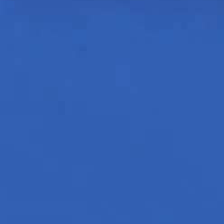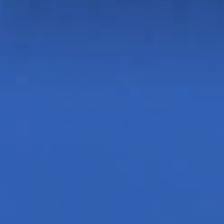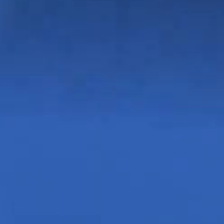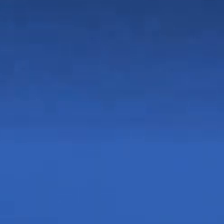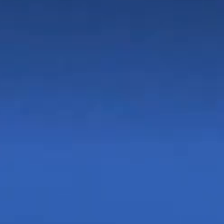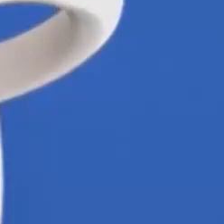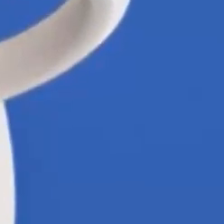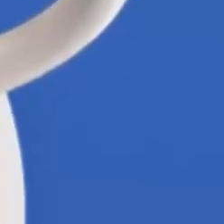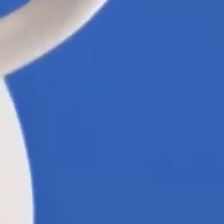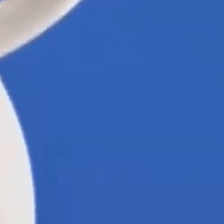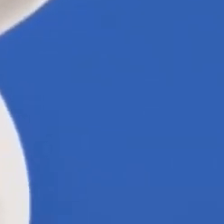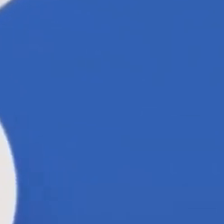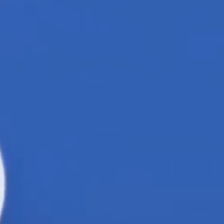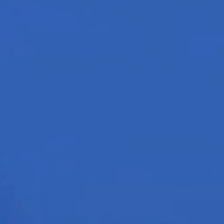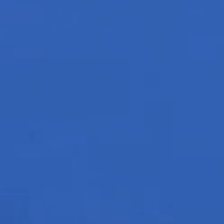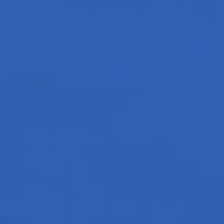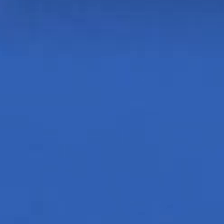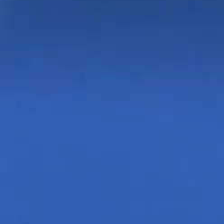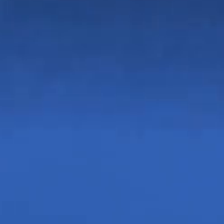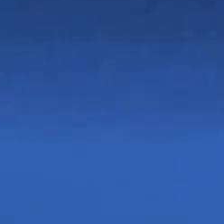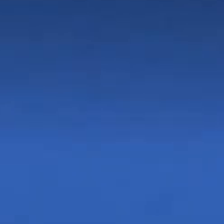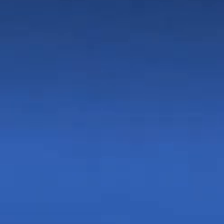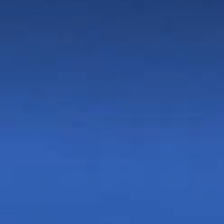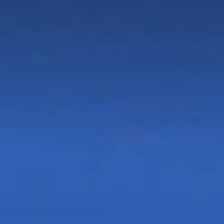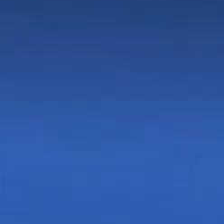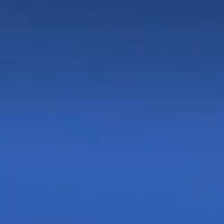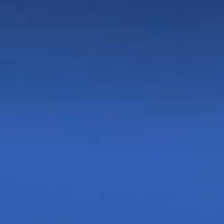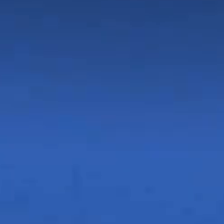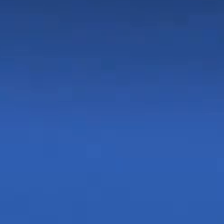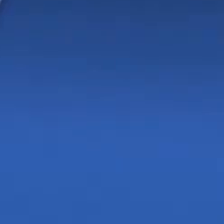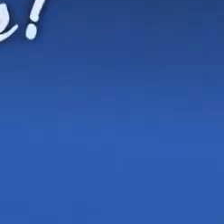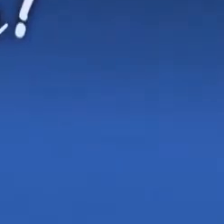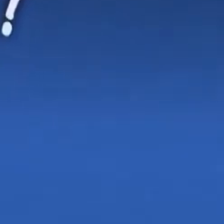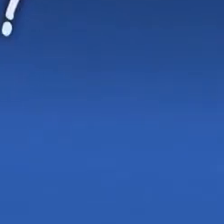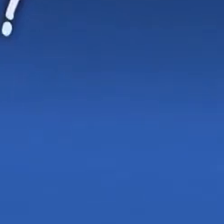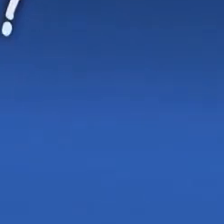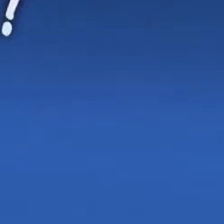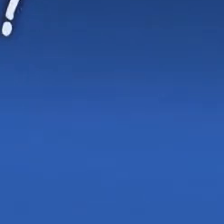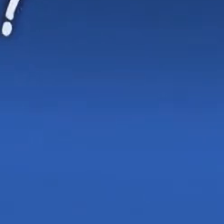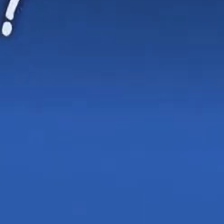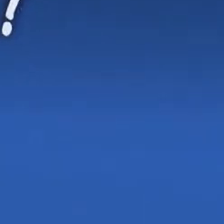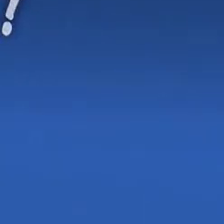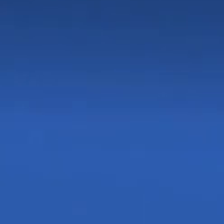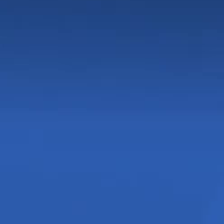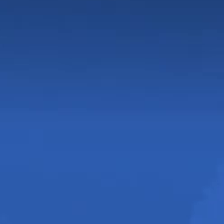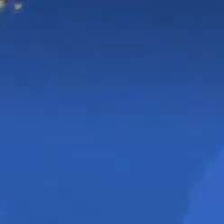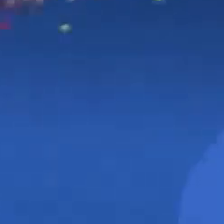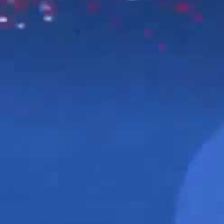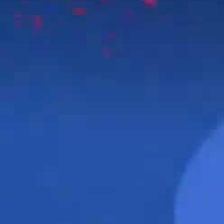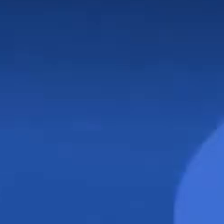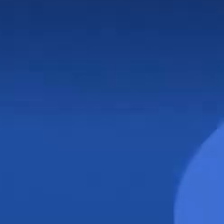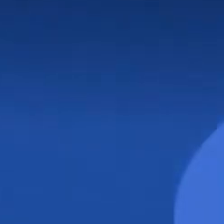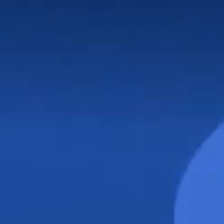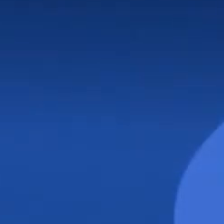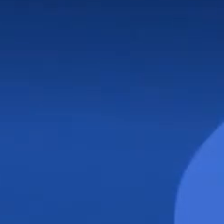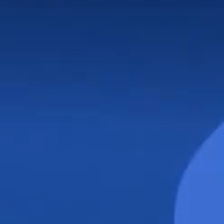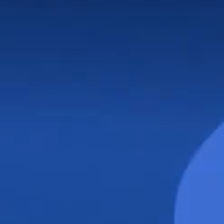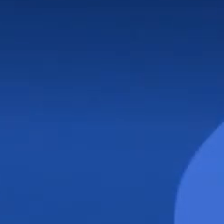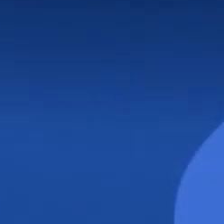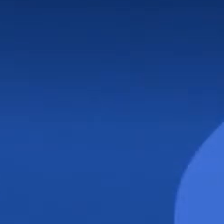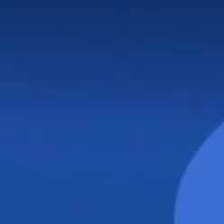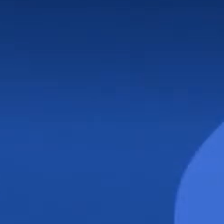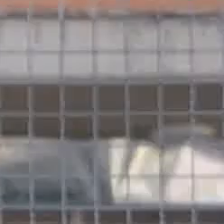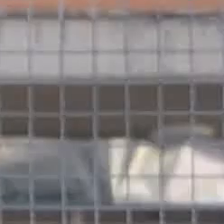Tomémonos un tinto, seamos amigos. Café Águila Roja, calidad certificada. Una